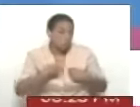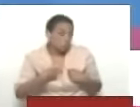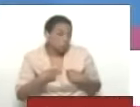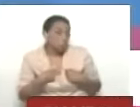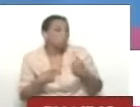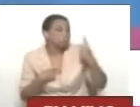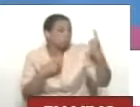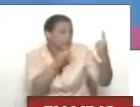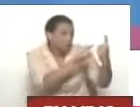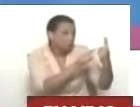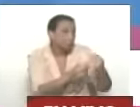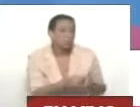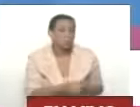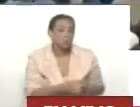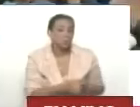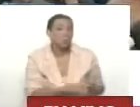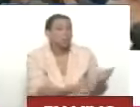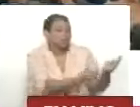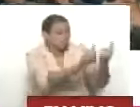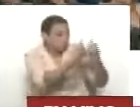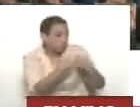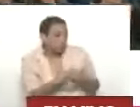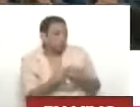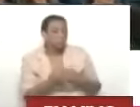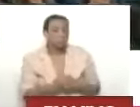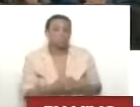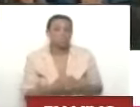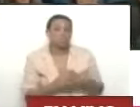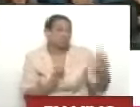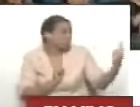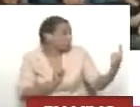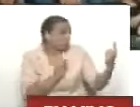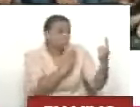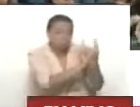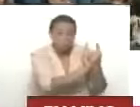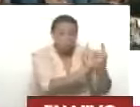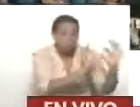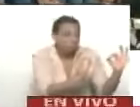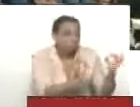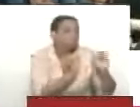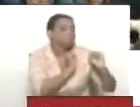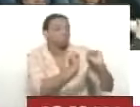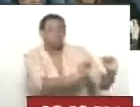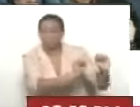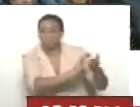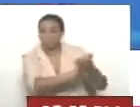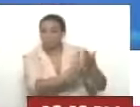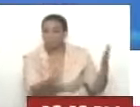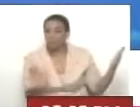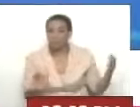Juan. Ay, Juan. Ay, you do one, I